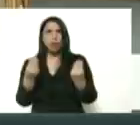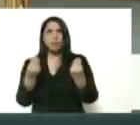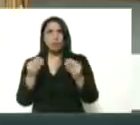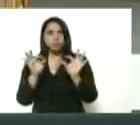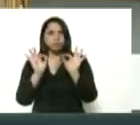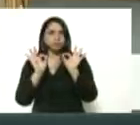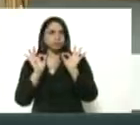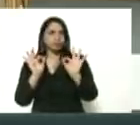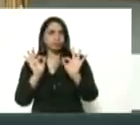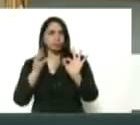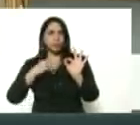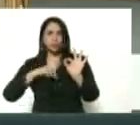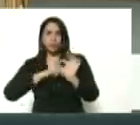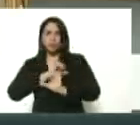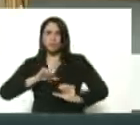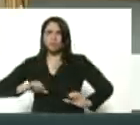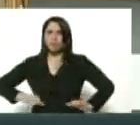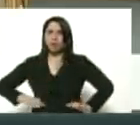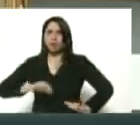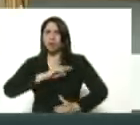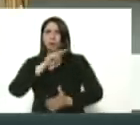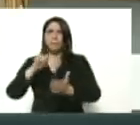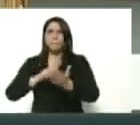exacto de nuestras fuerzas